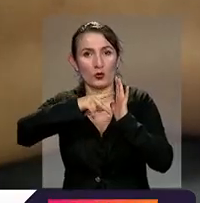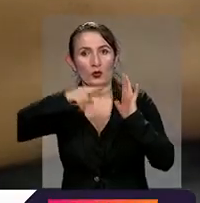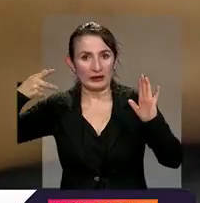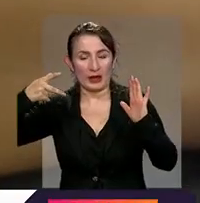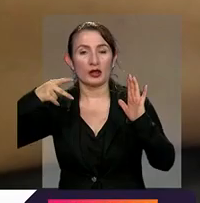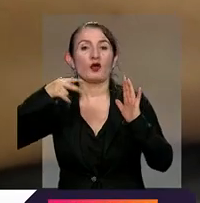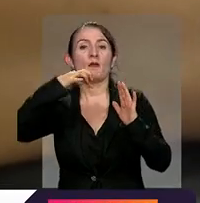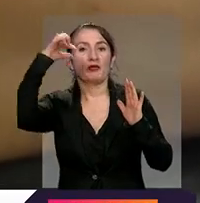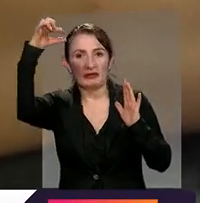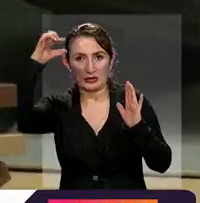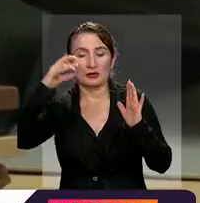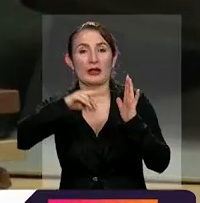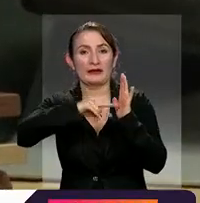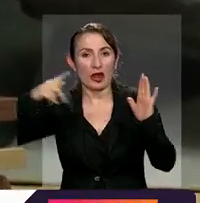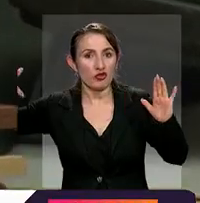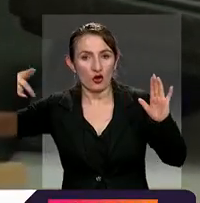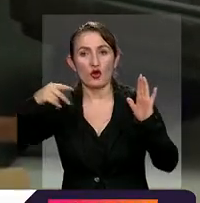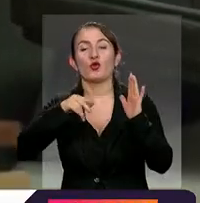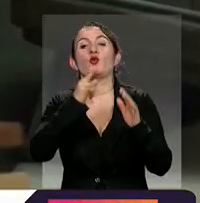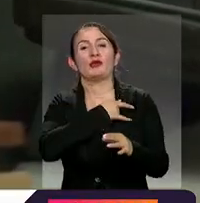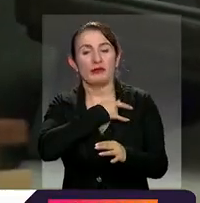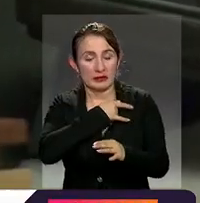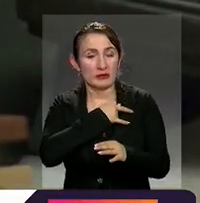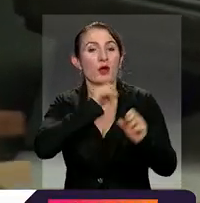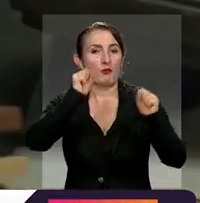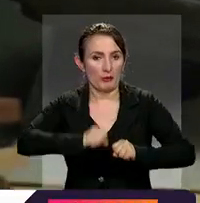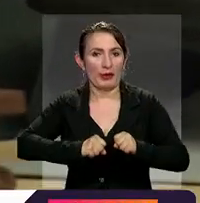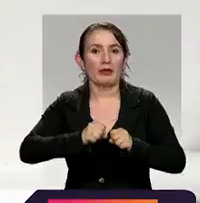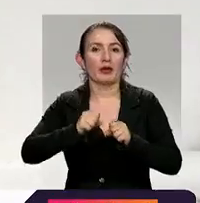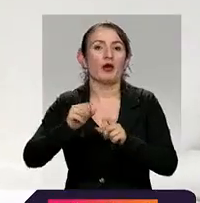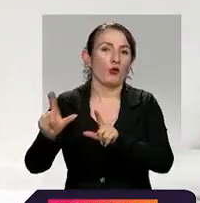laborales, técnicos profesionales, tecnólogos y universitarios en pregrado y posgrado.